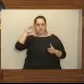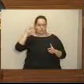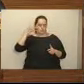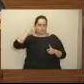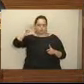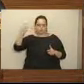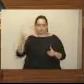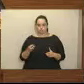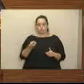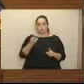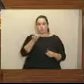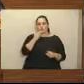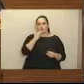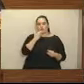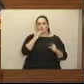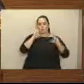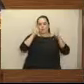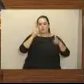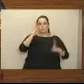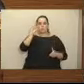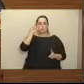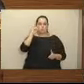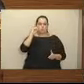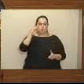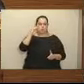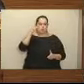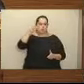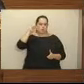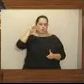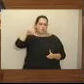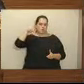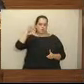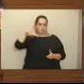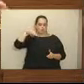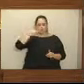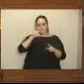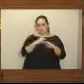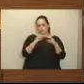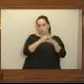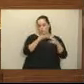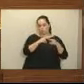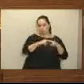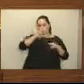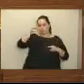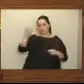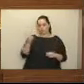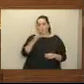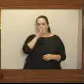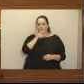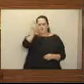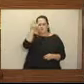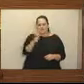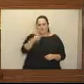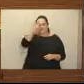Asturias, como el caso Pokémon también, que afecta a algún otro partido. Y ahora un tal José Ángel Fernández Villa. No sé cómo